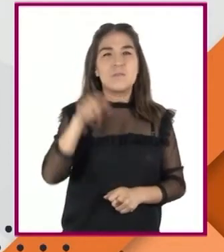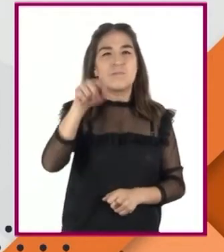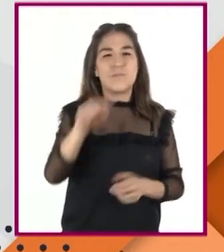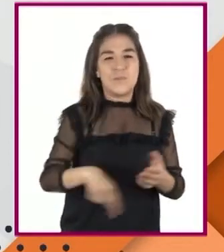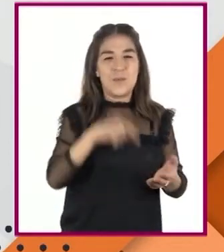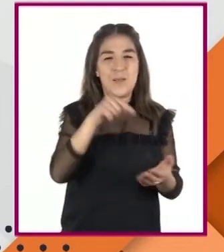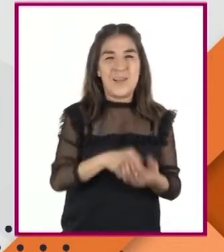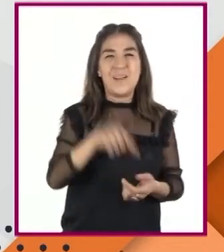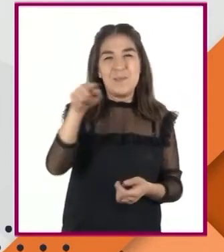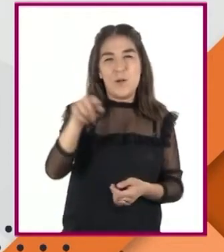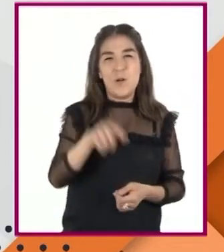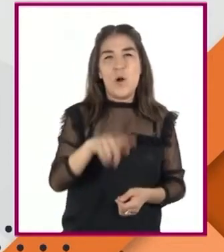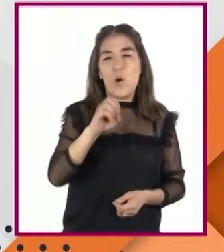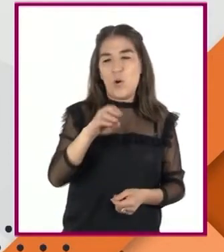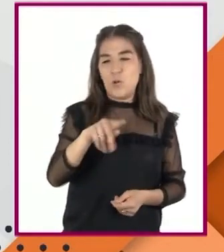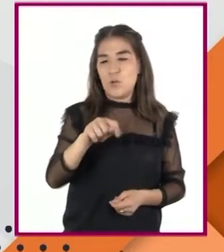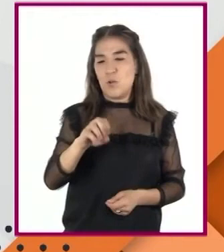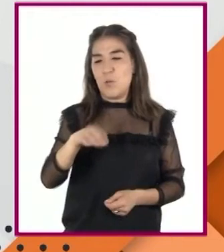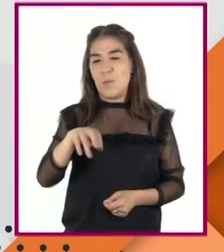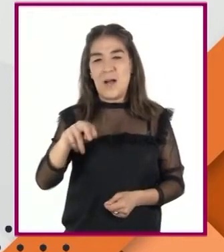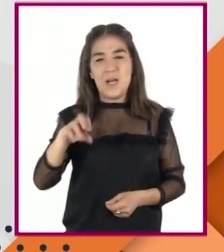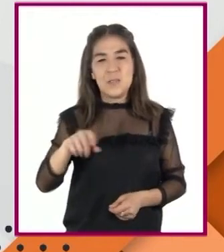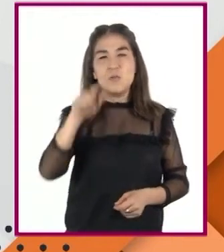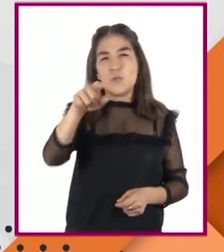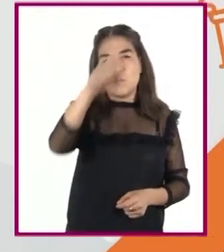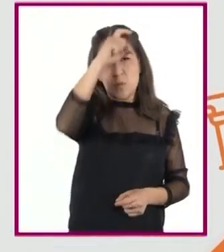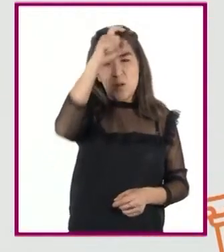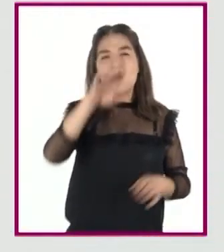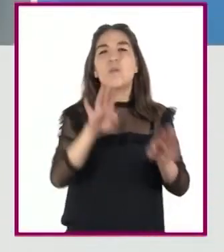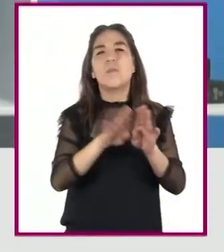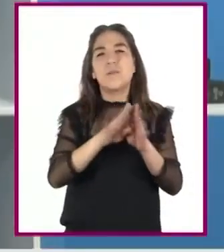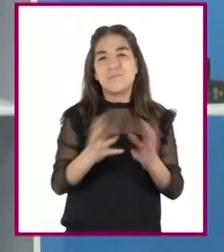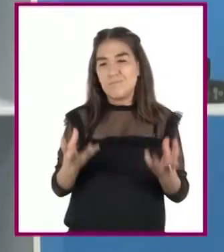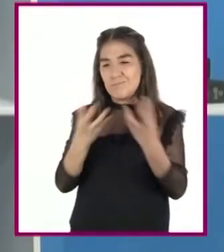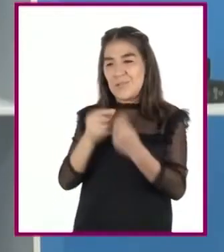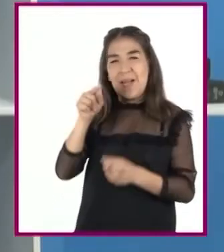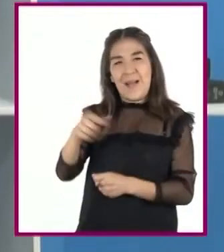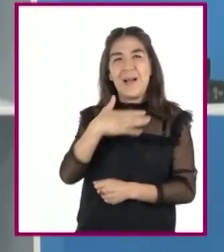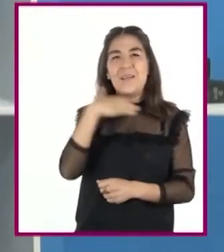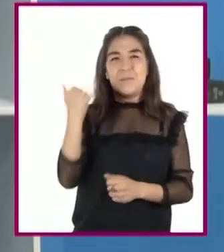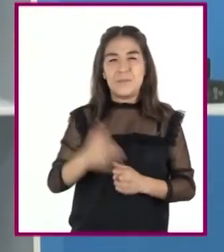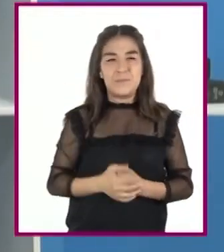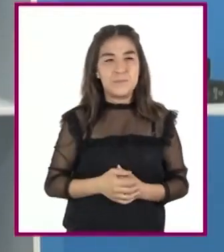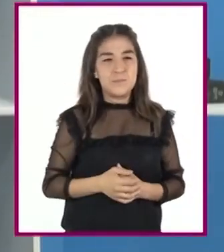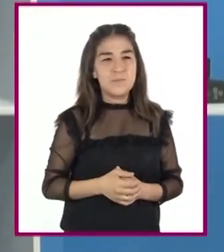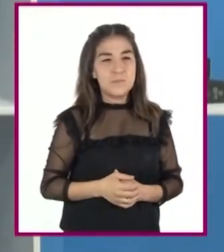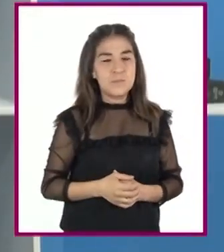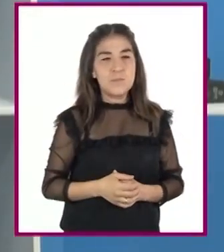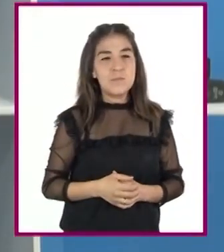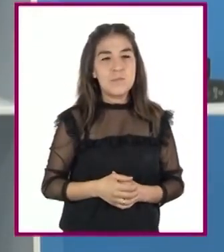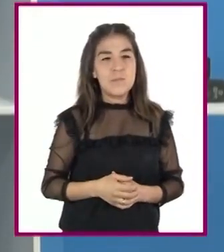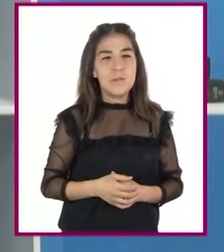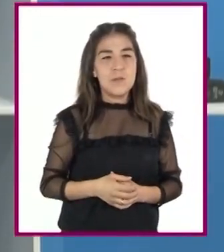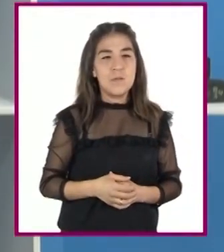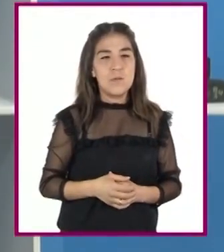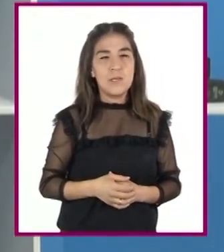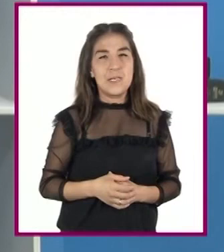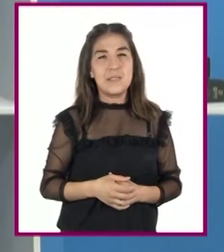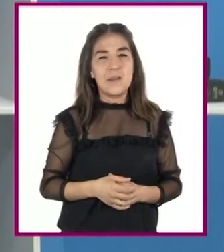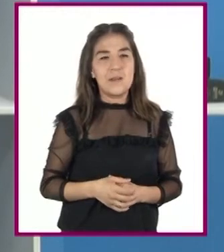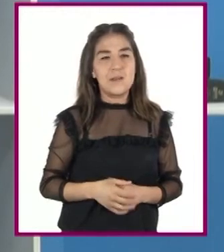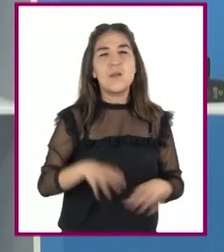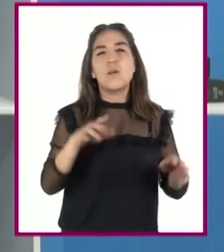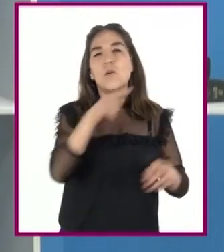Imperio Turco-Otomano entró a la guerra del lado de Alemania. Bulgaria lo hizo también en octubre de